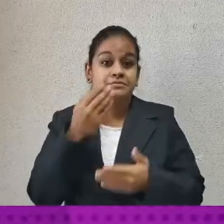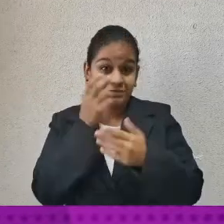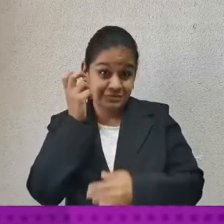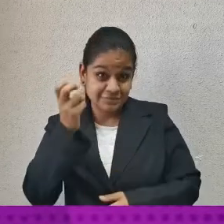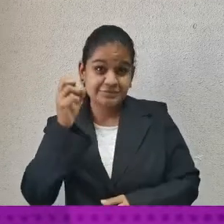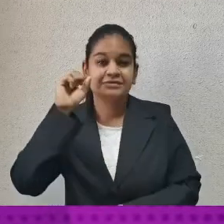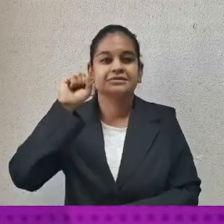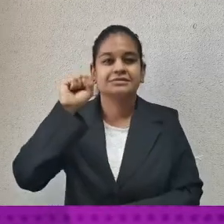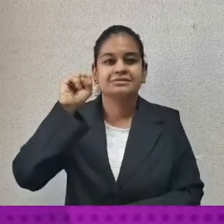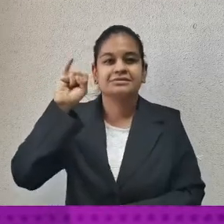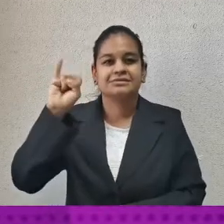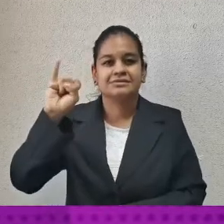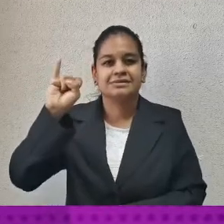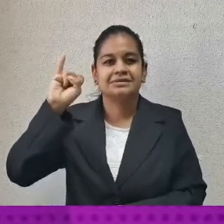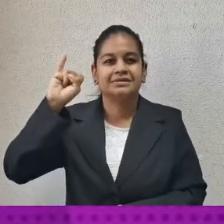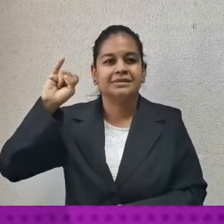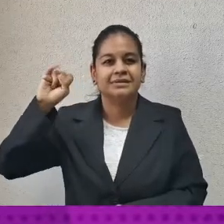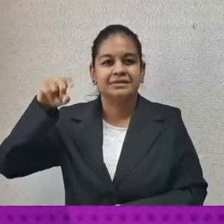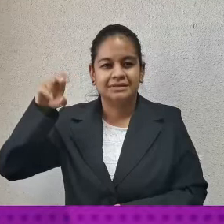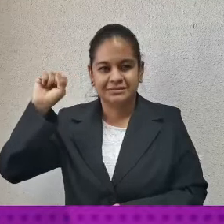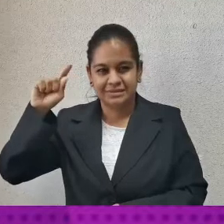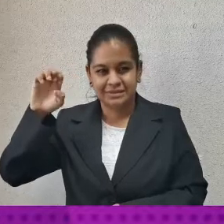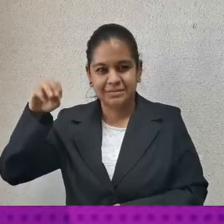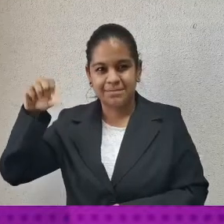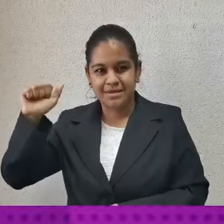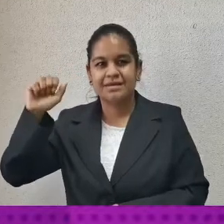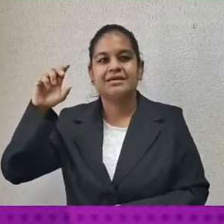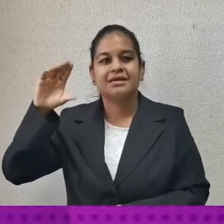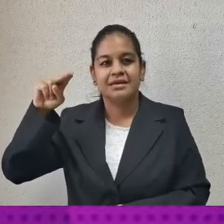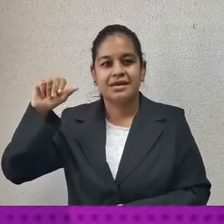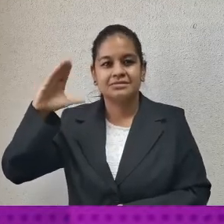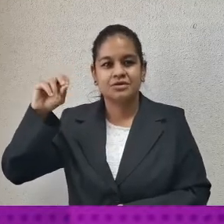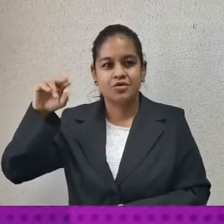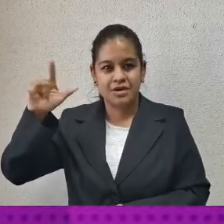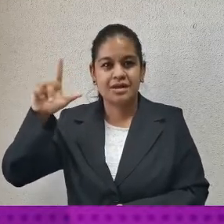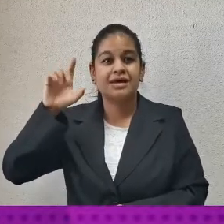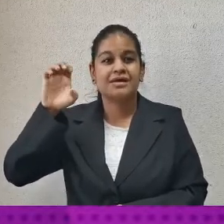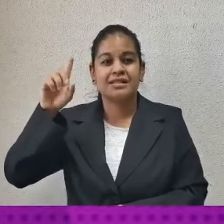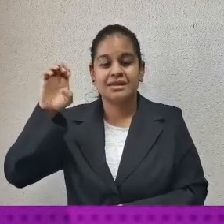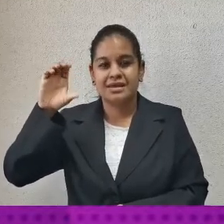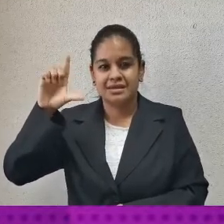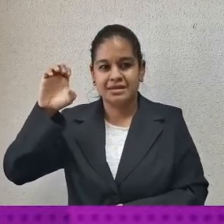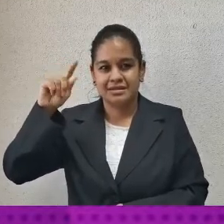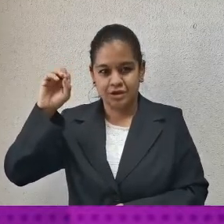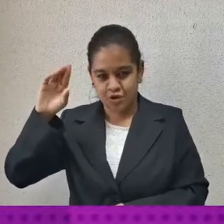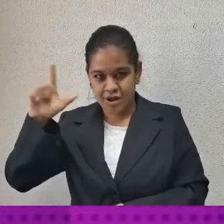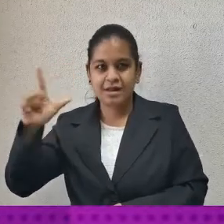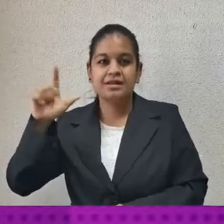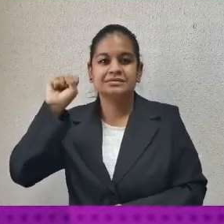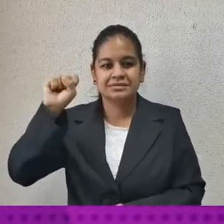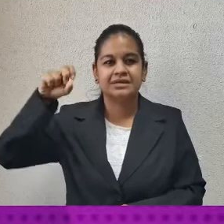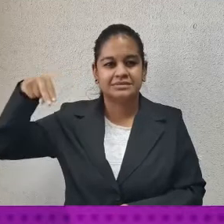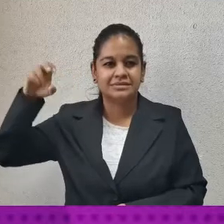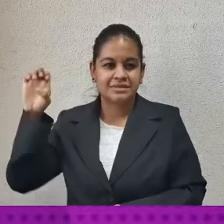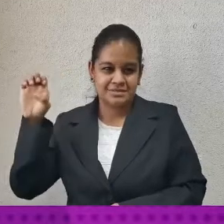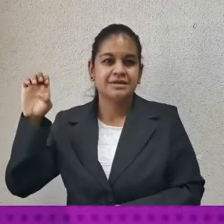la parte administrativa de las elecciones y le permite a las personas poder acudir con confianza y con seguridad a